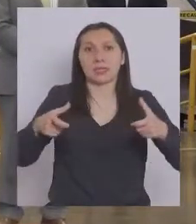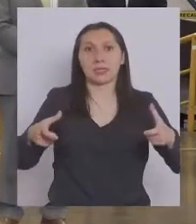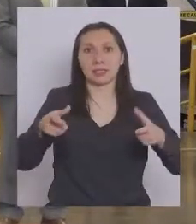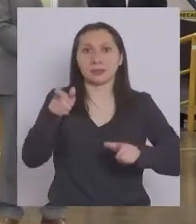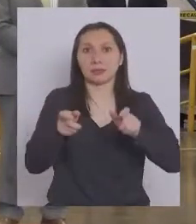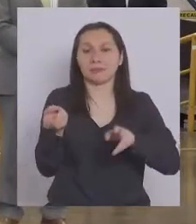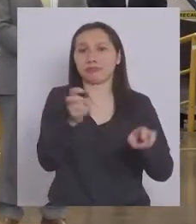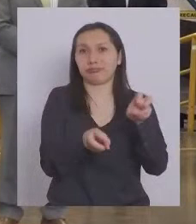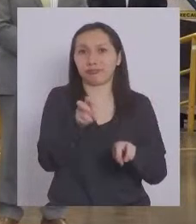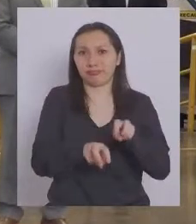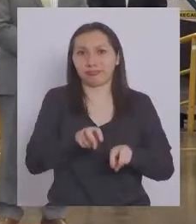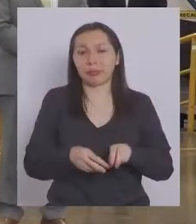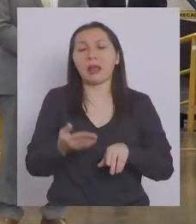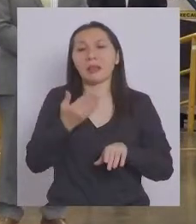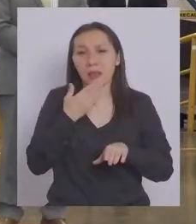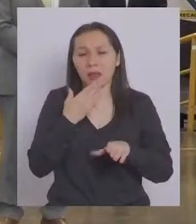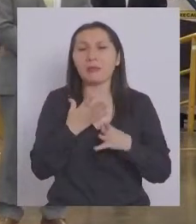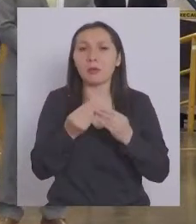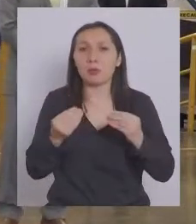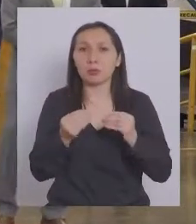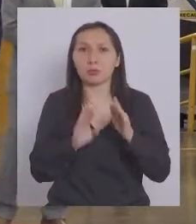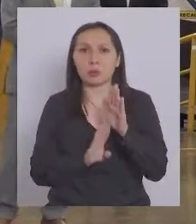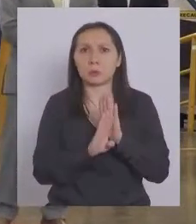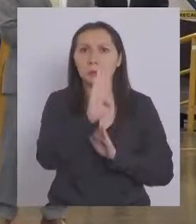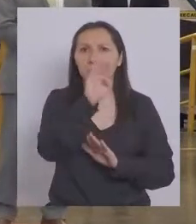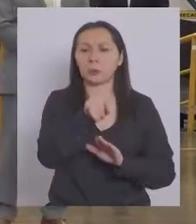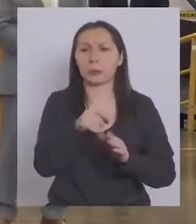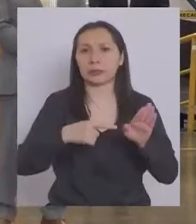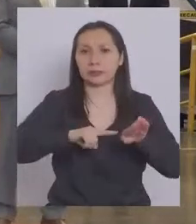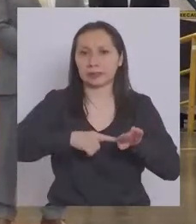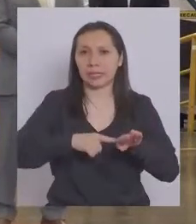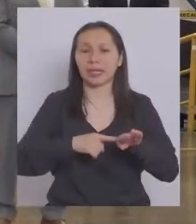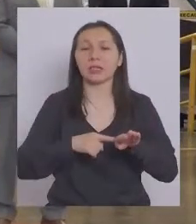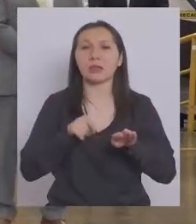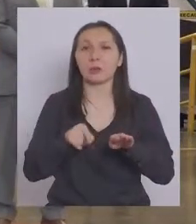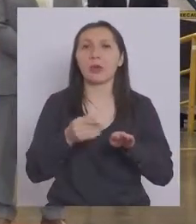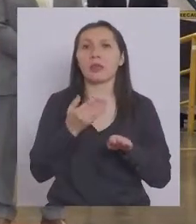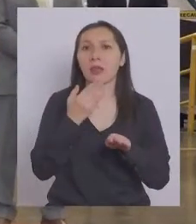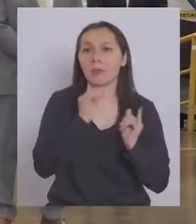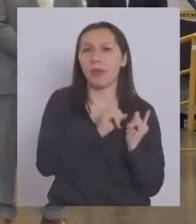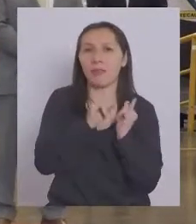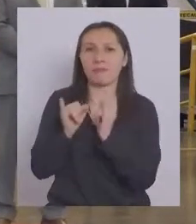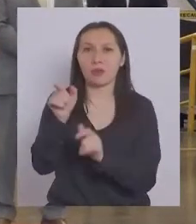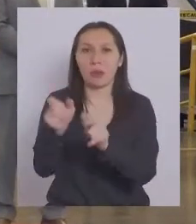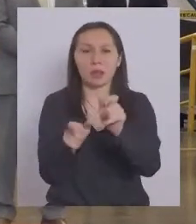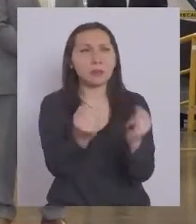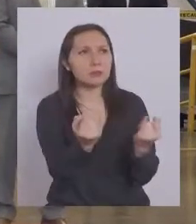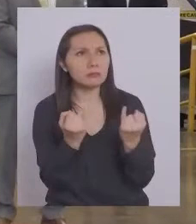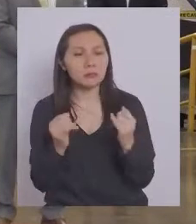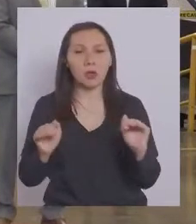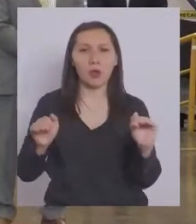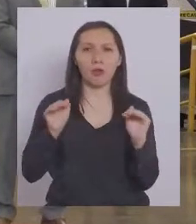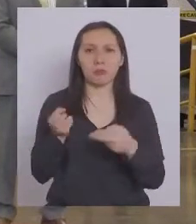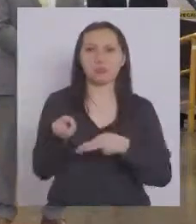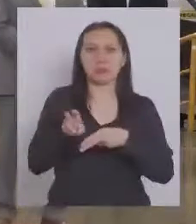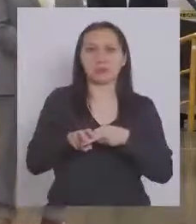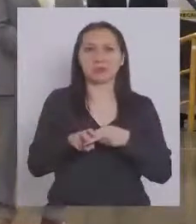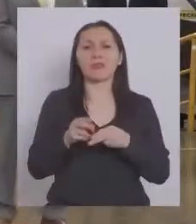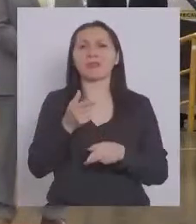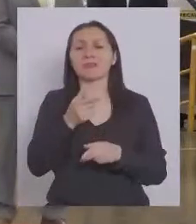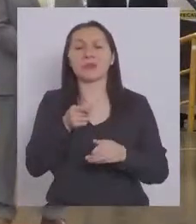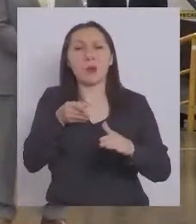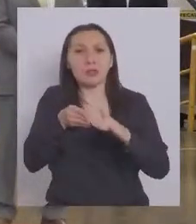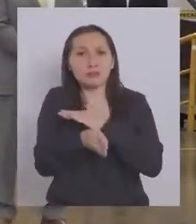además incluyen una serie de adelantos tecnológicos, información al pasajero, comodidad,